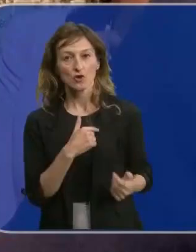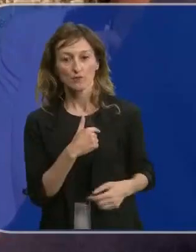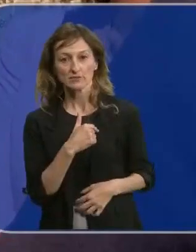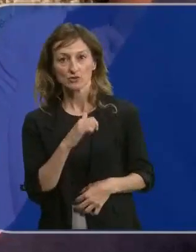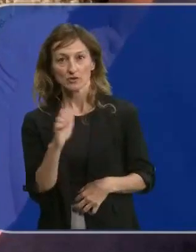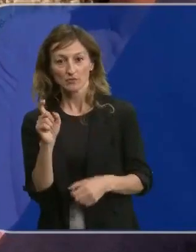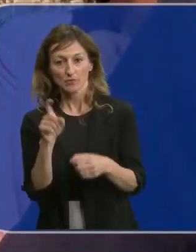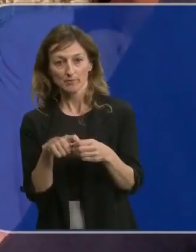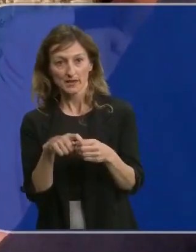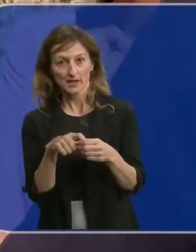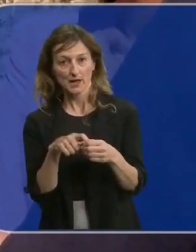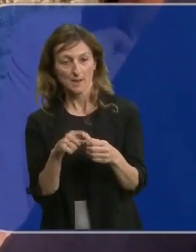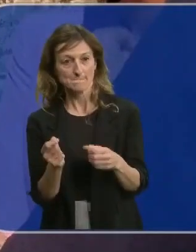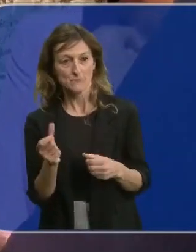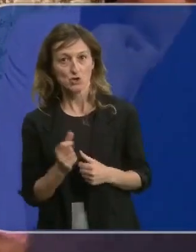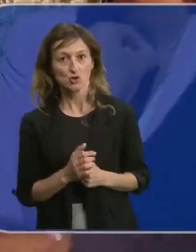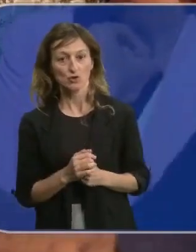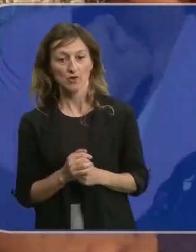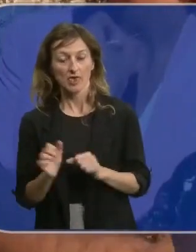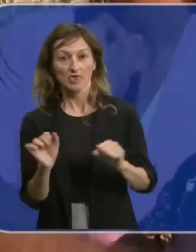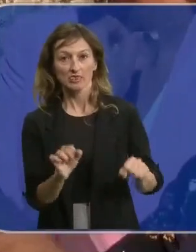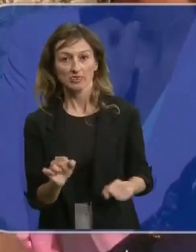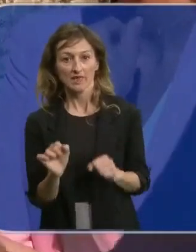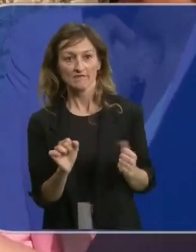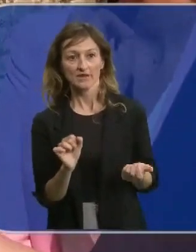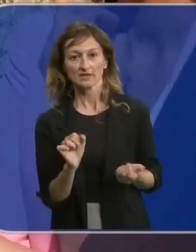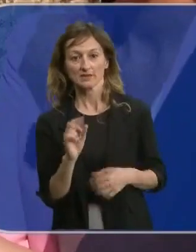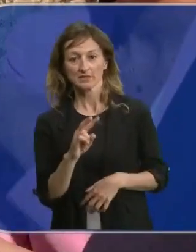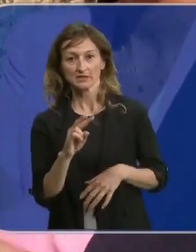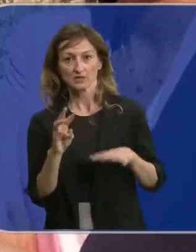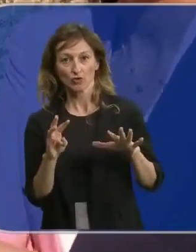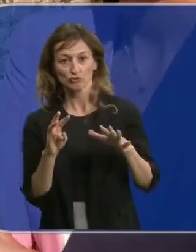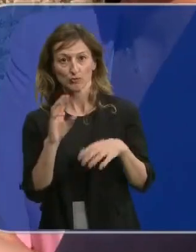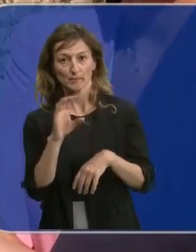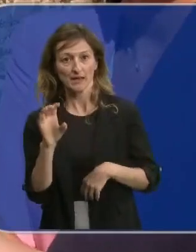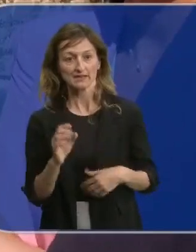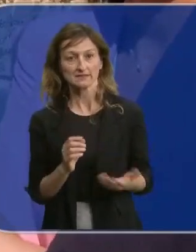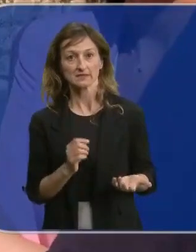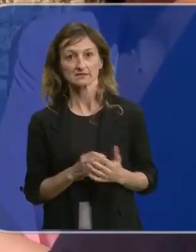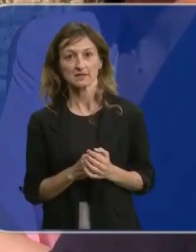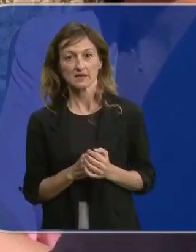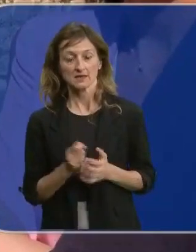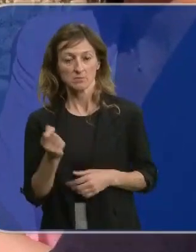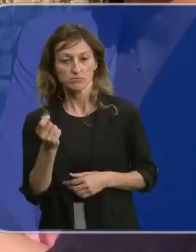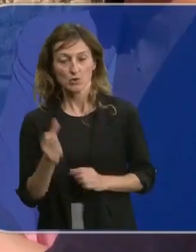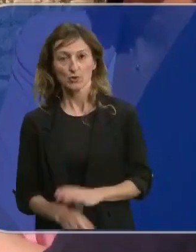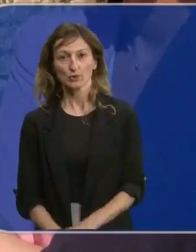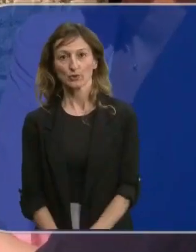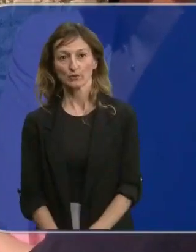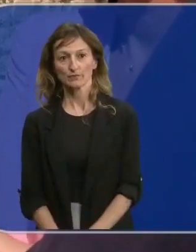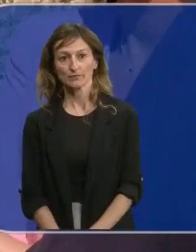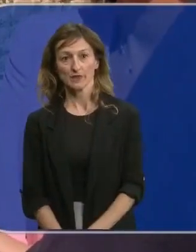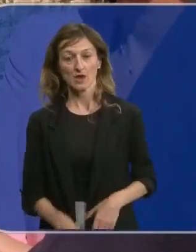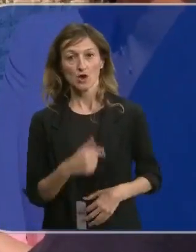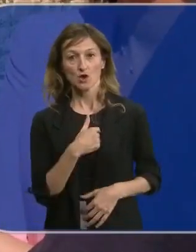muy minoritaria porque las posiciones que ella defiende entiendo que dentro de los 28 países es absolutamente muy minoritaria es una